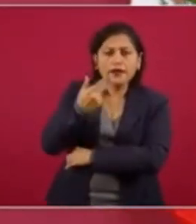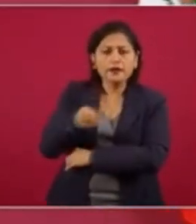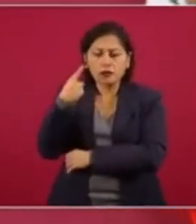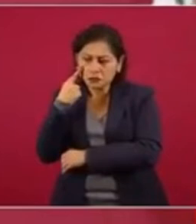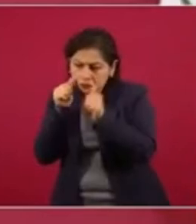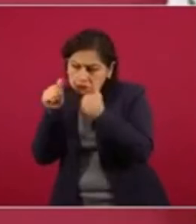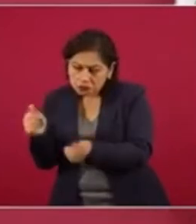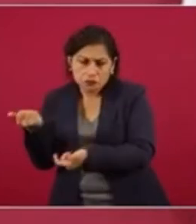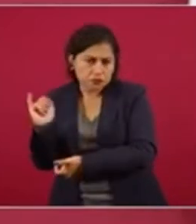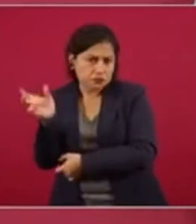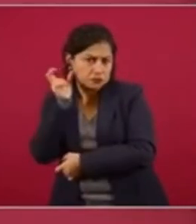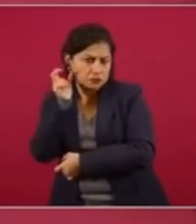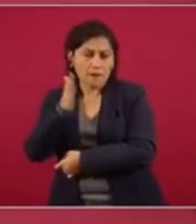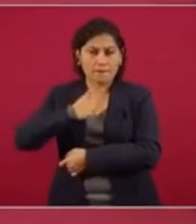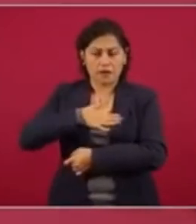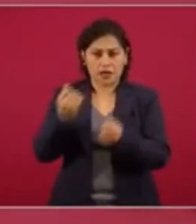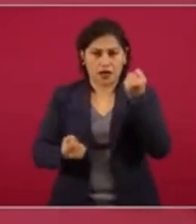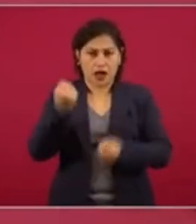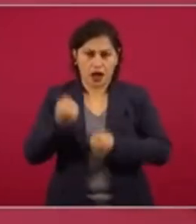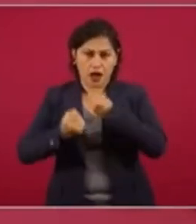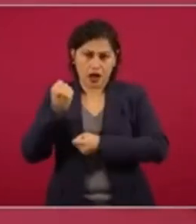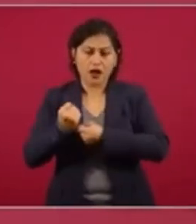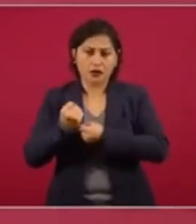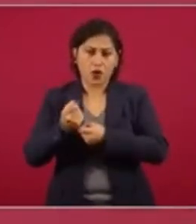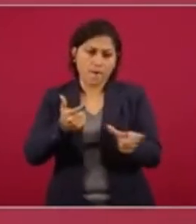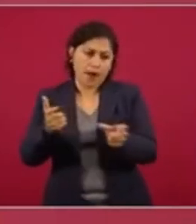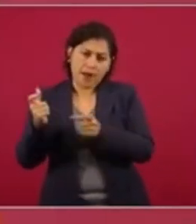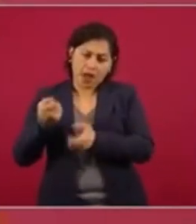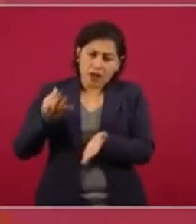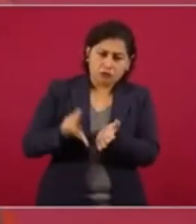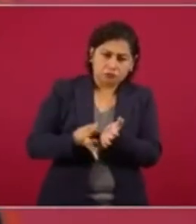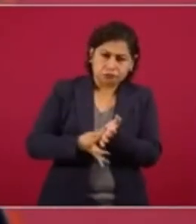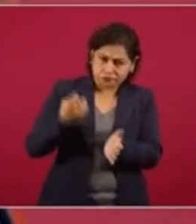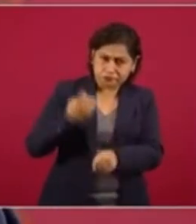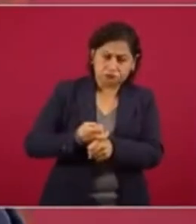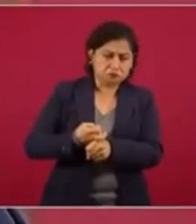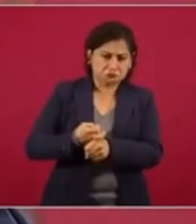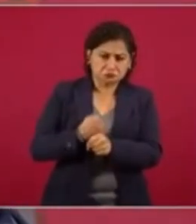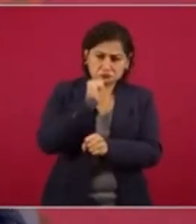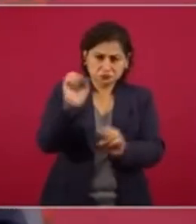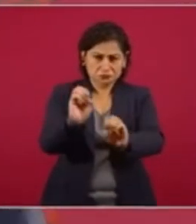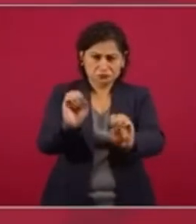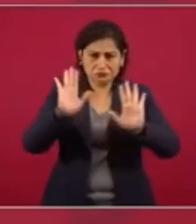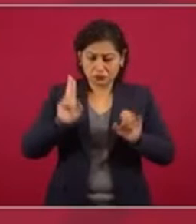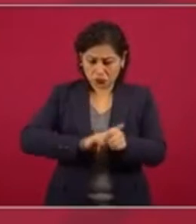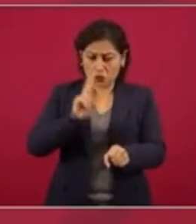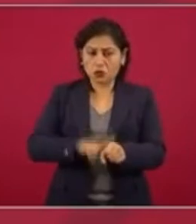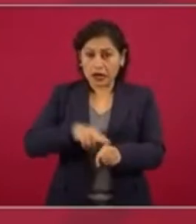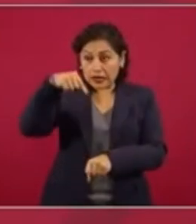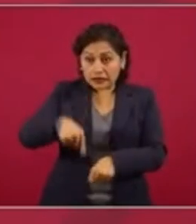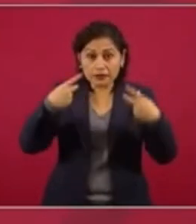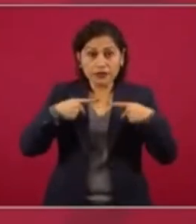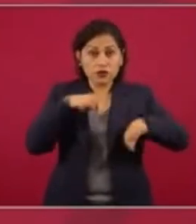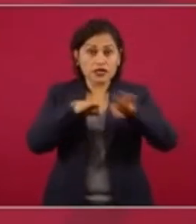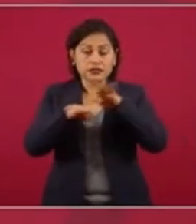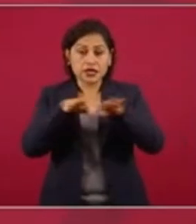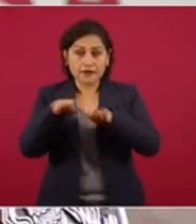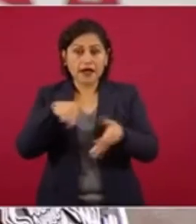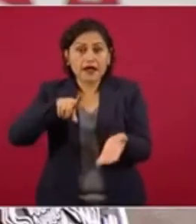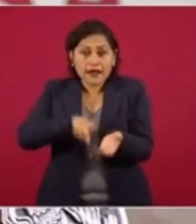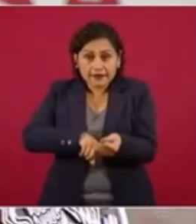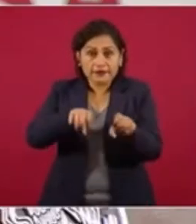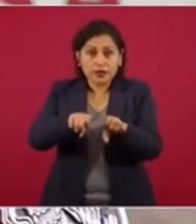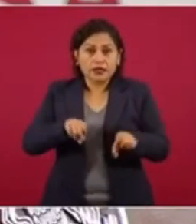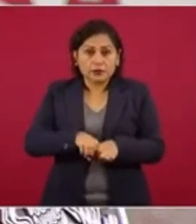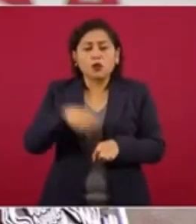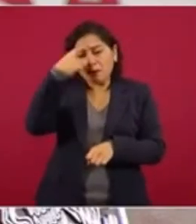no es blindado. Y están aquí. Y los compañeros, compañeras que van de la ayudantía, pues es a recoger los escritos